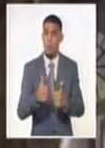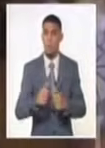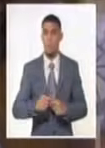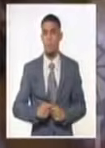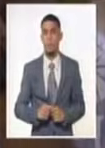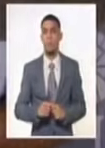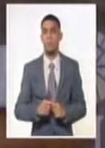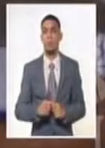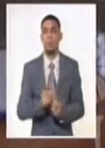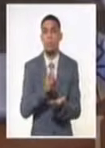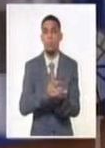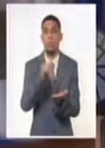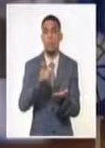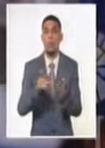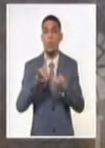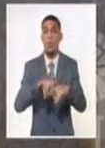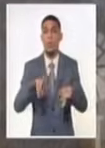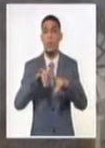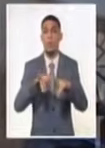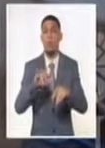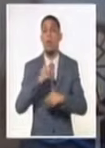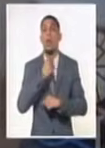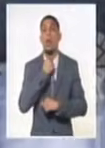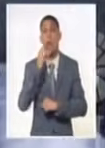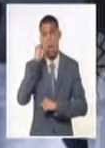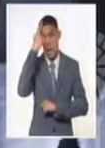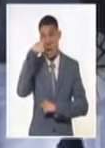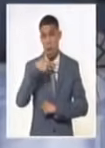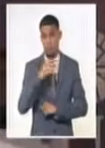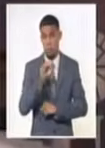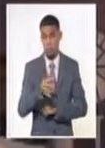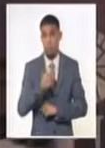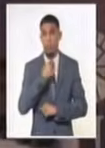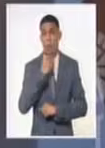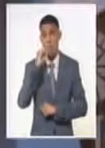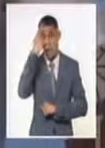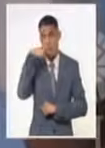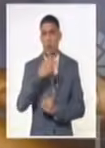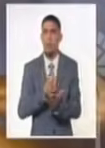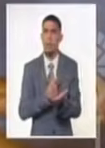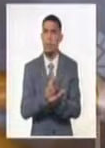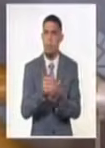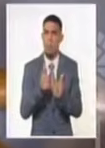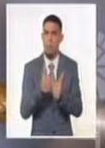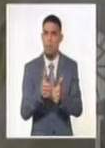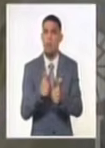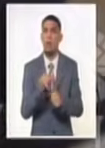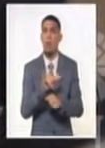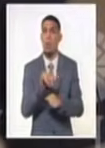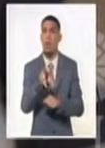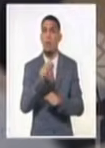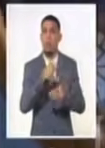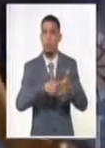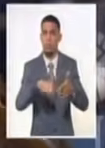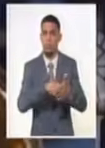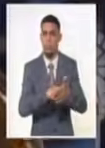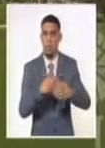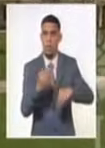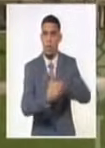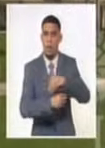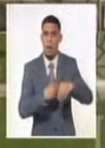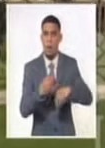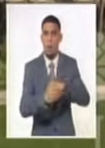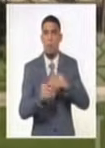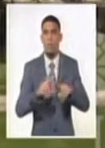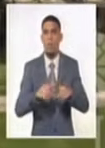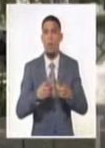de la Universidad de las Artes, asimismo, mantiene su curso escolar con medidas organizativas de descentralización de los procesos educativos